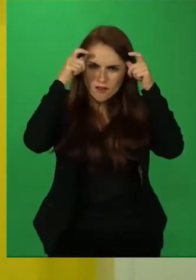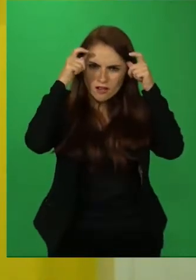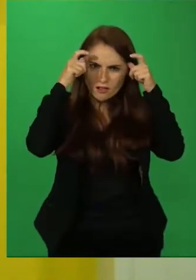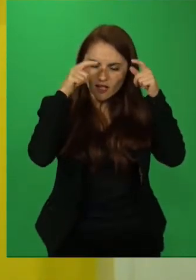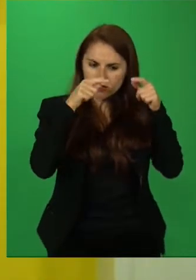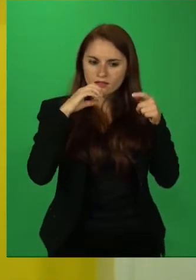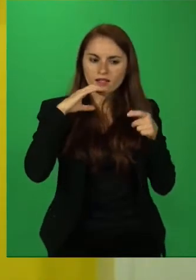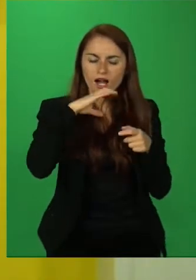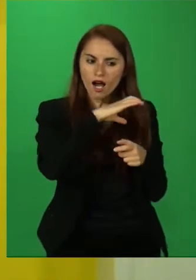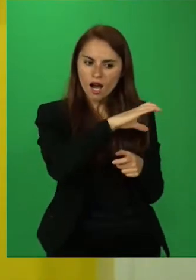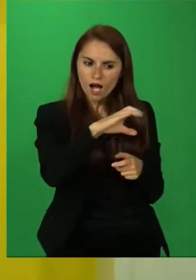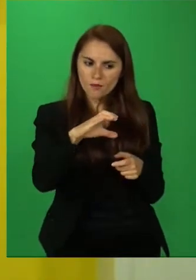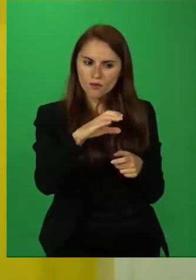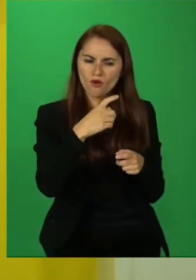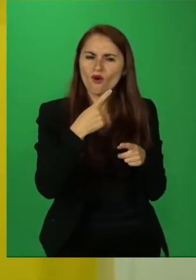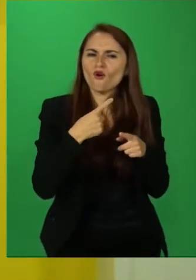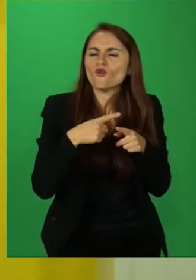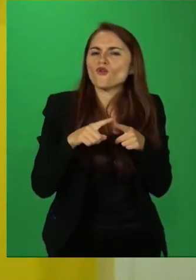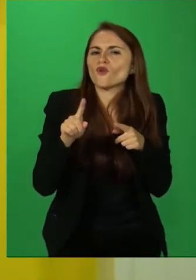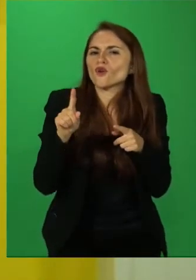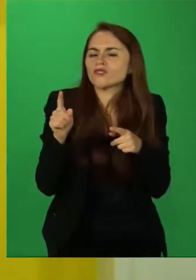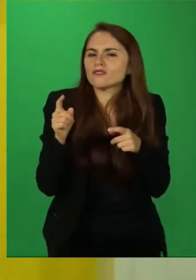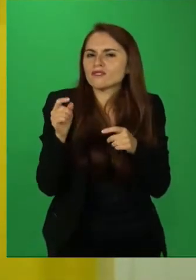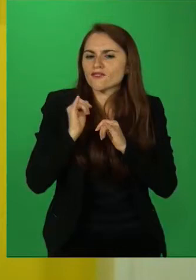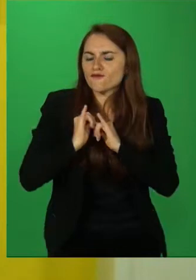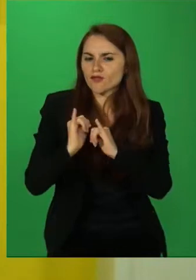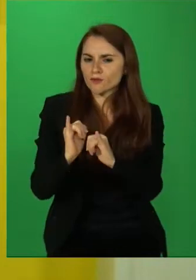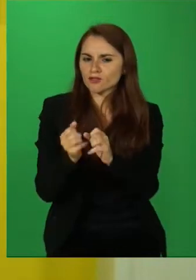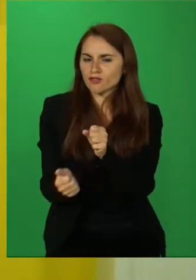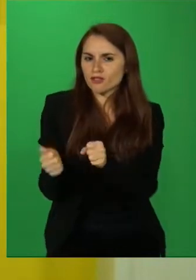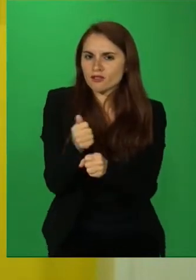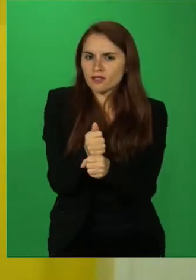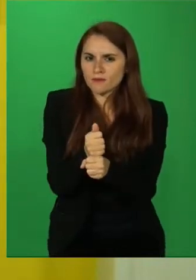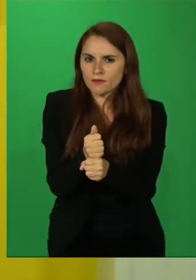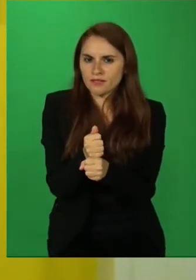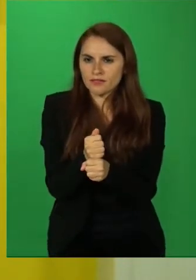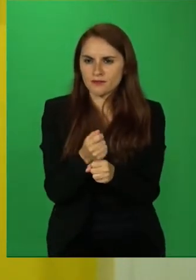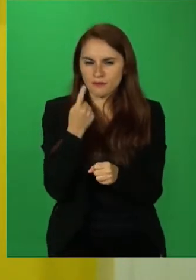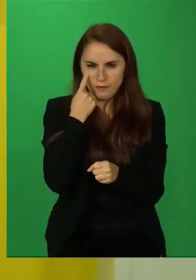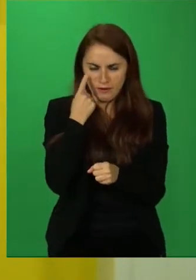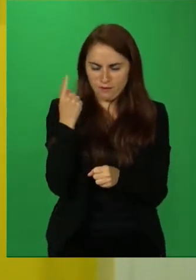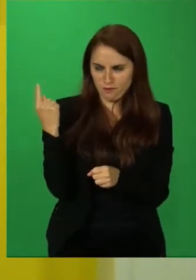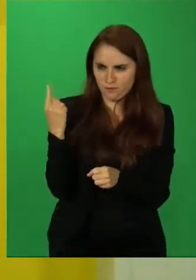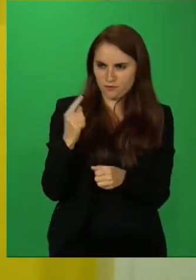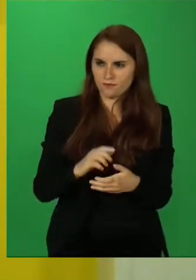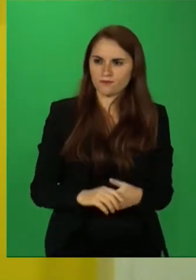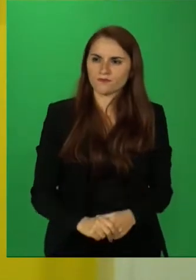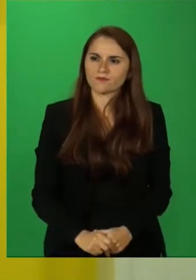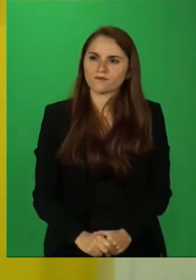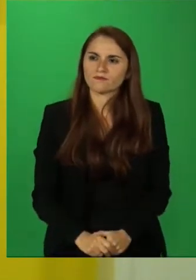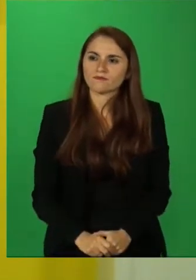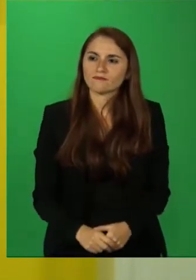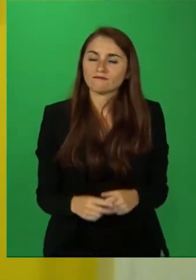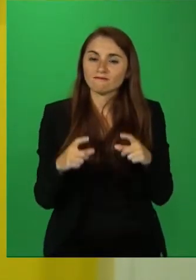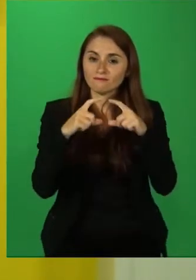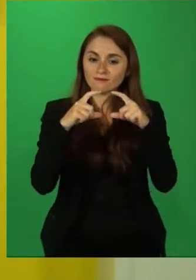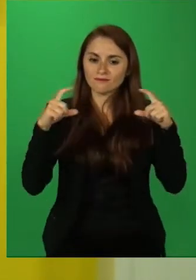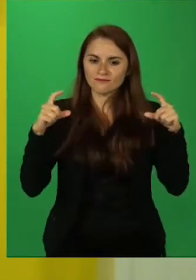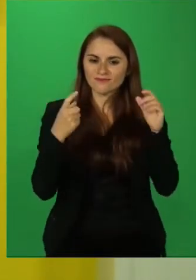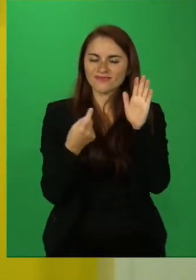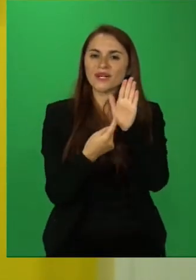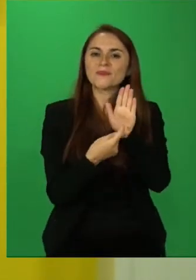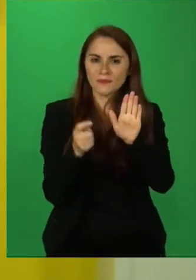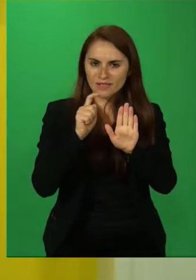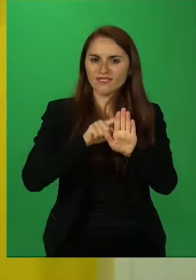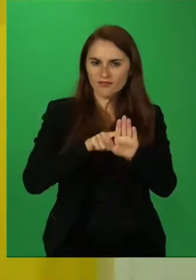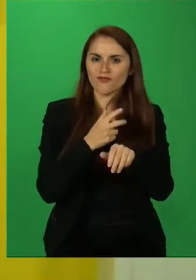campo o a otra información. Te ayudo, presta atención. Acá hay un uso metafórico